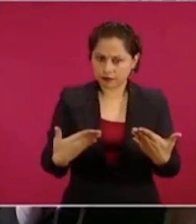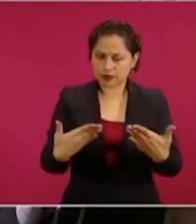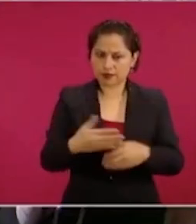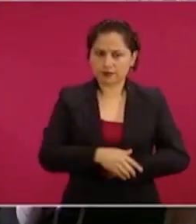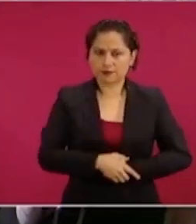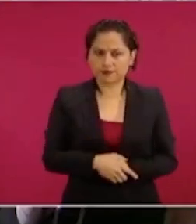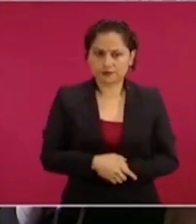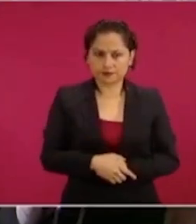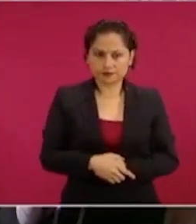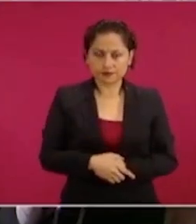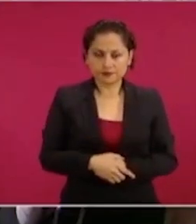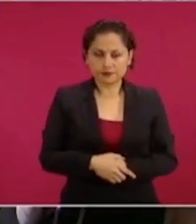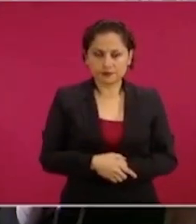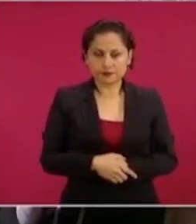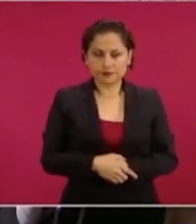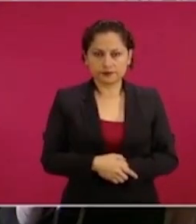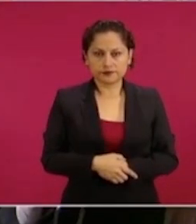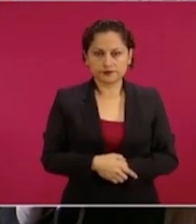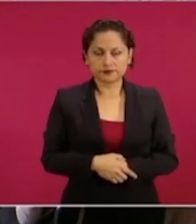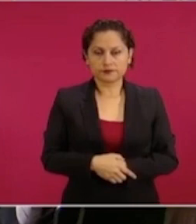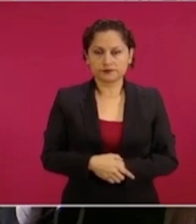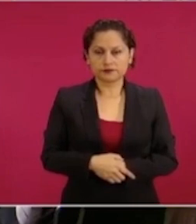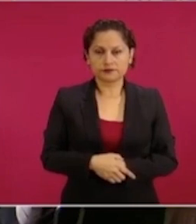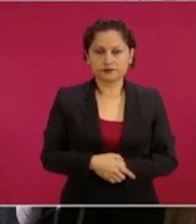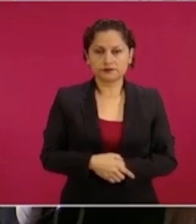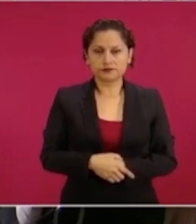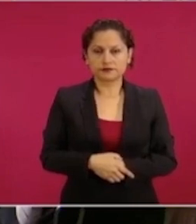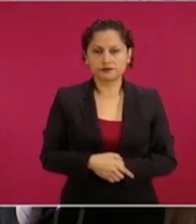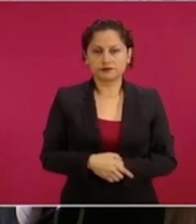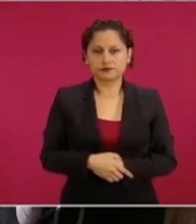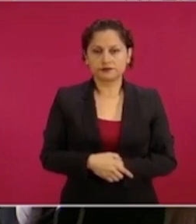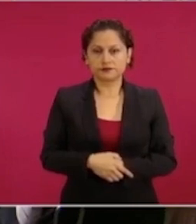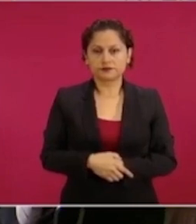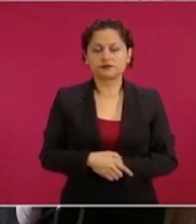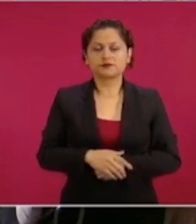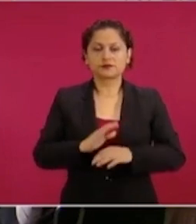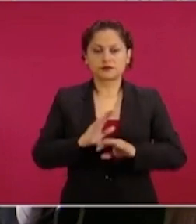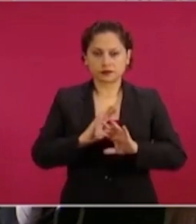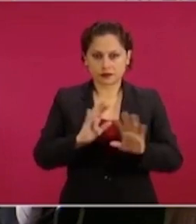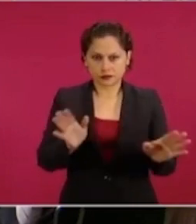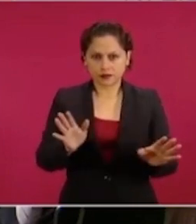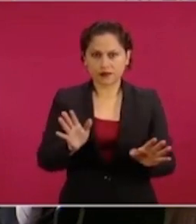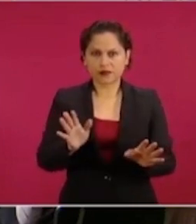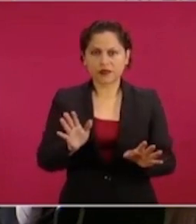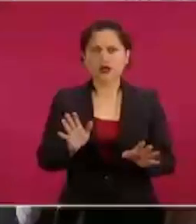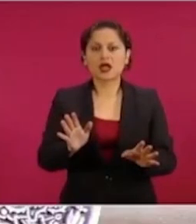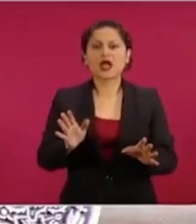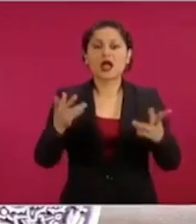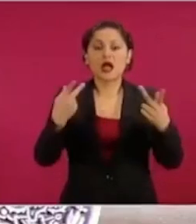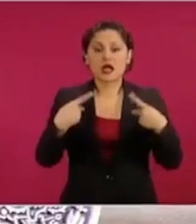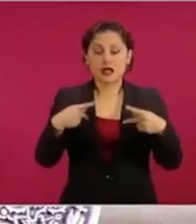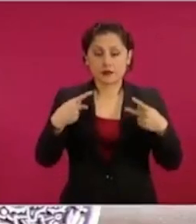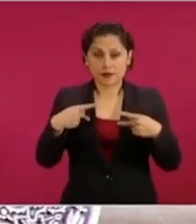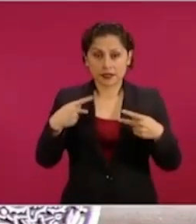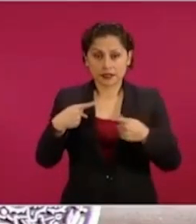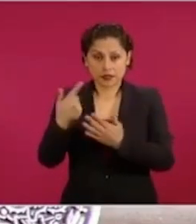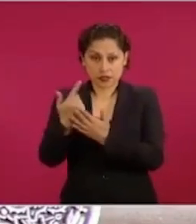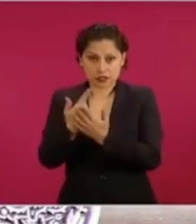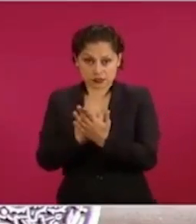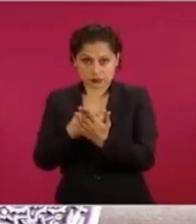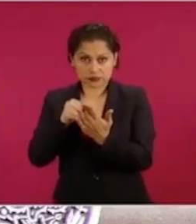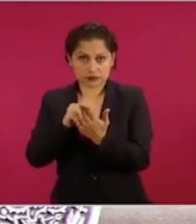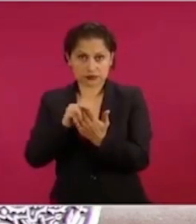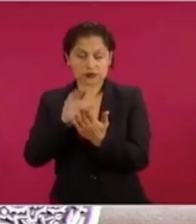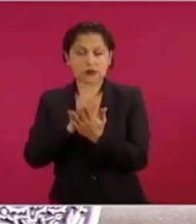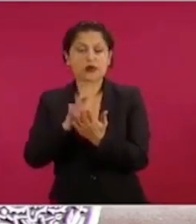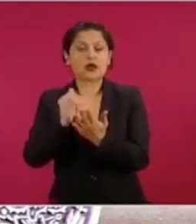celular. Las mismas personas que han contactado a los beneficiarios les van a volver a hacer